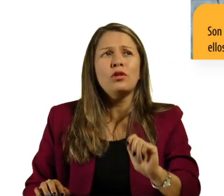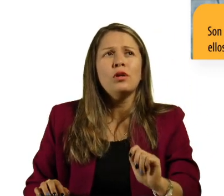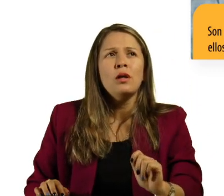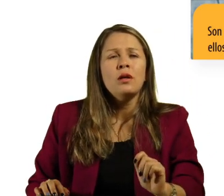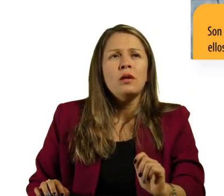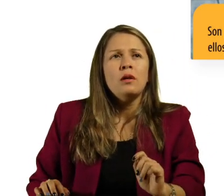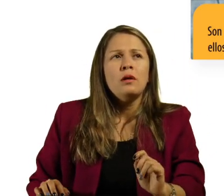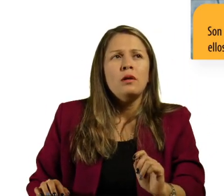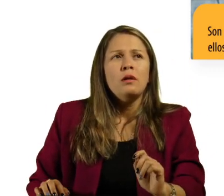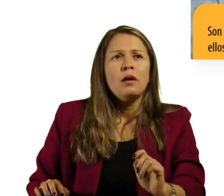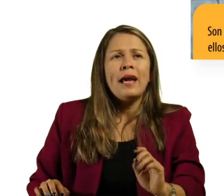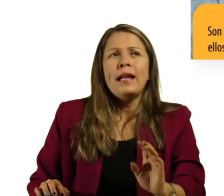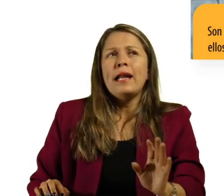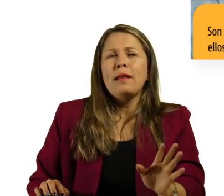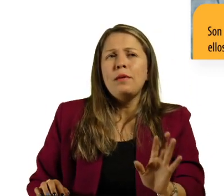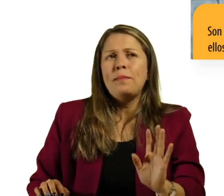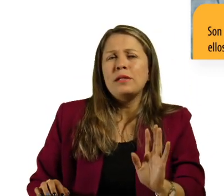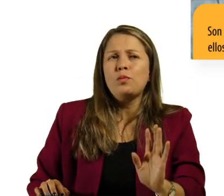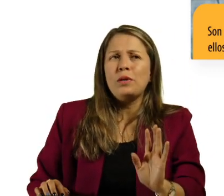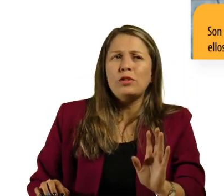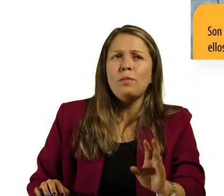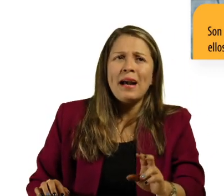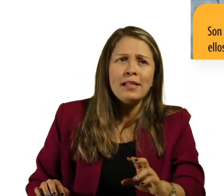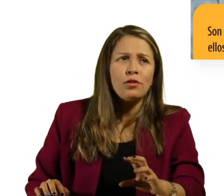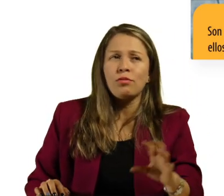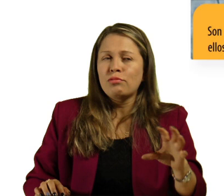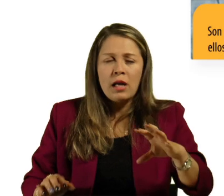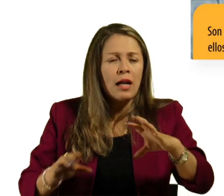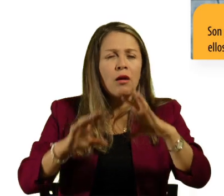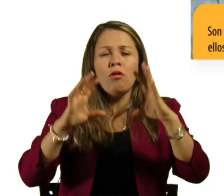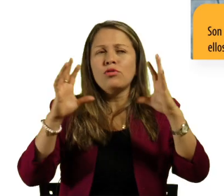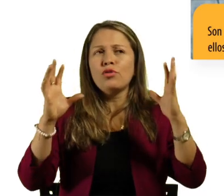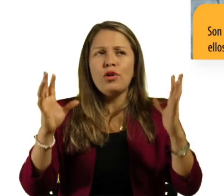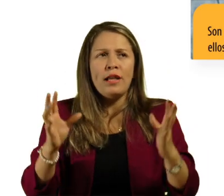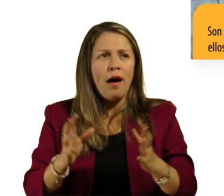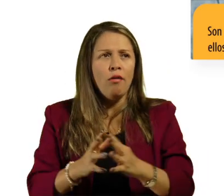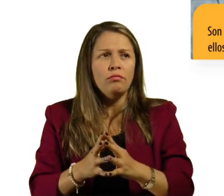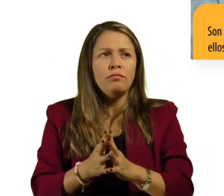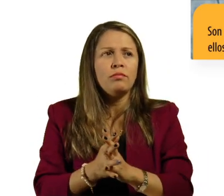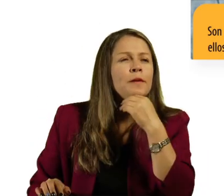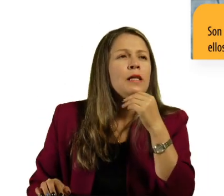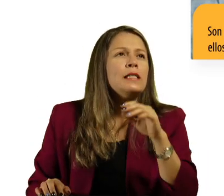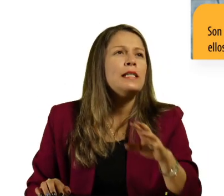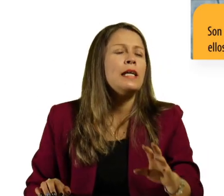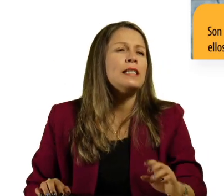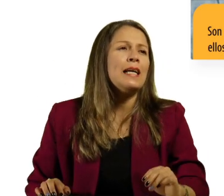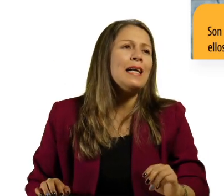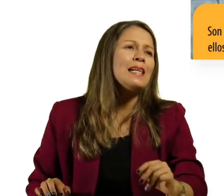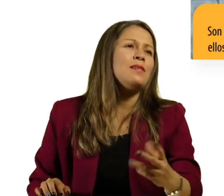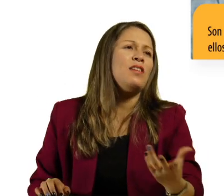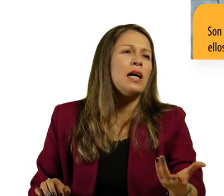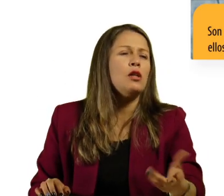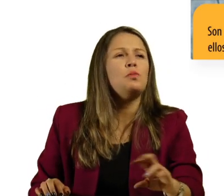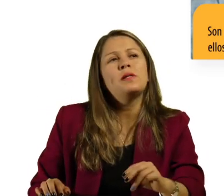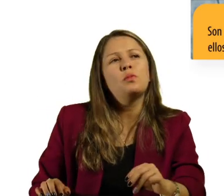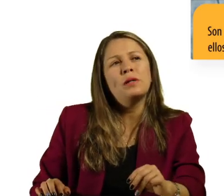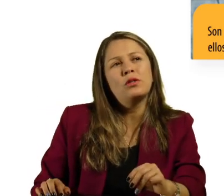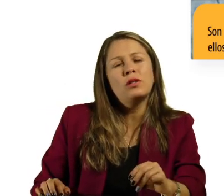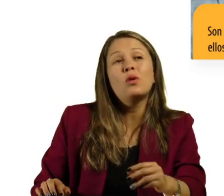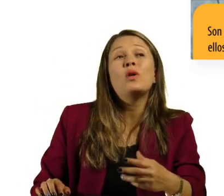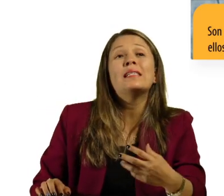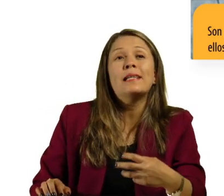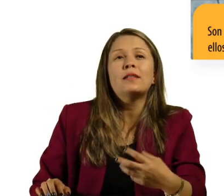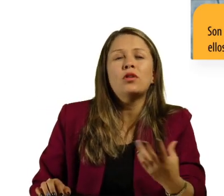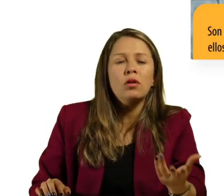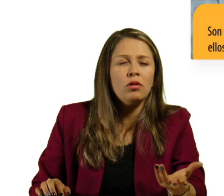estos dos generan mi presupuesto maestro, o sea, el consolidado. Si quisiera clasificar los